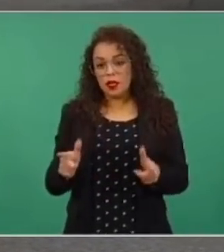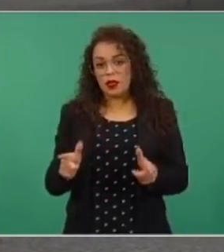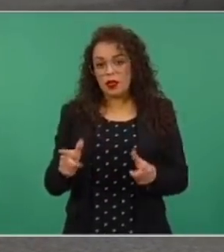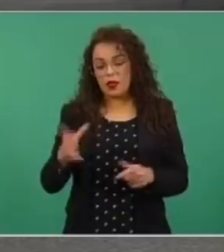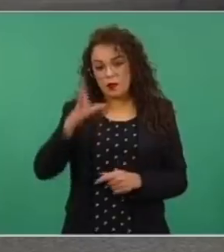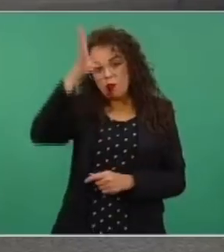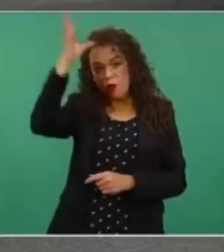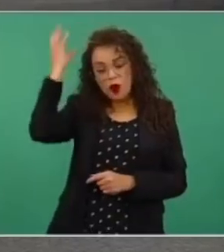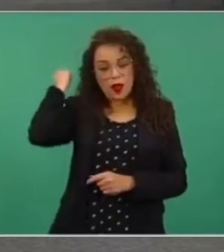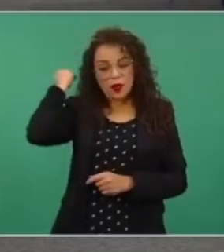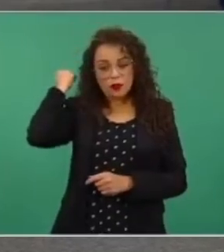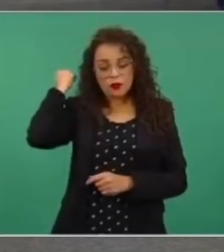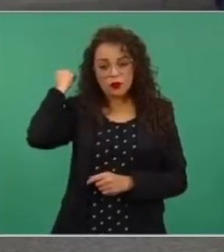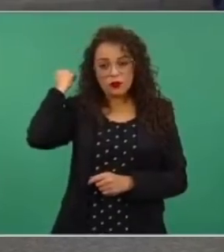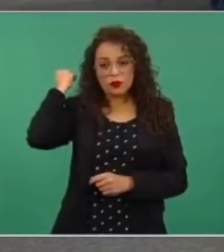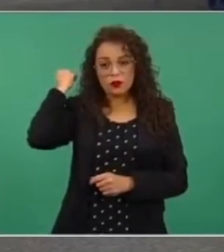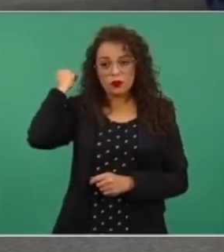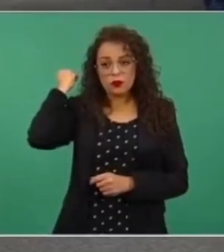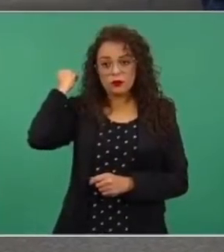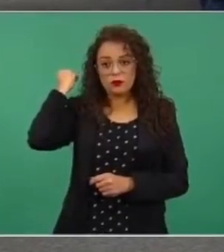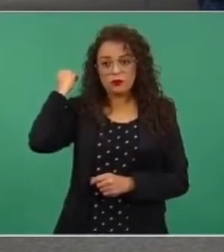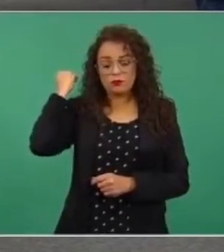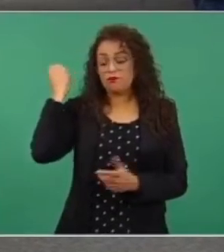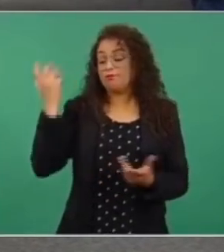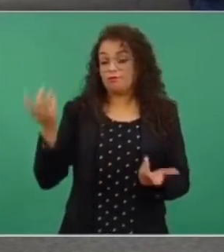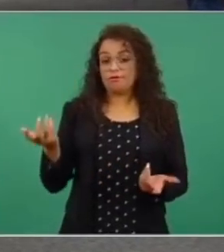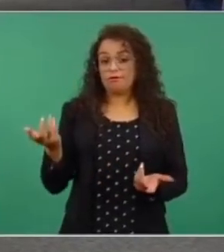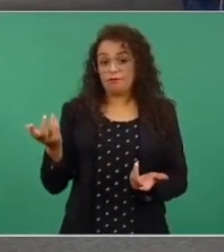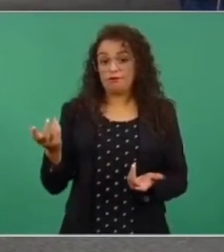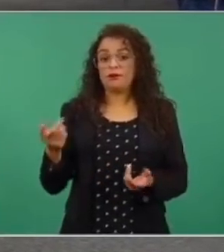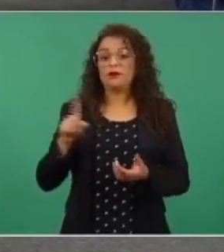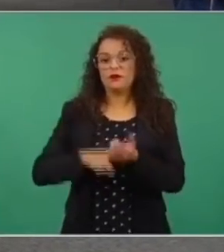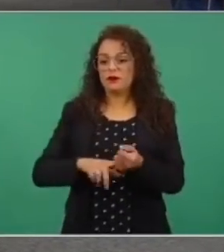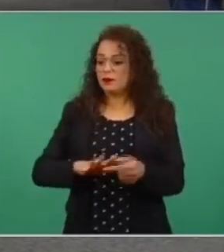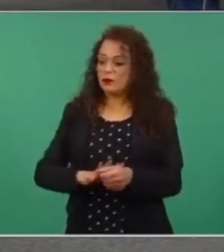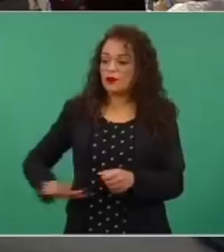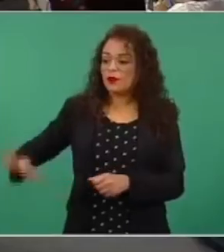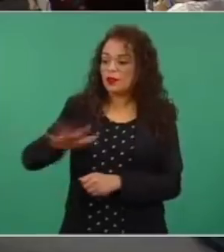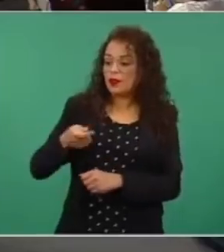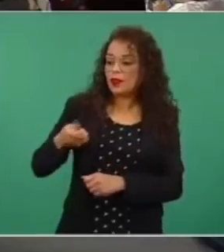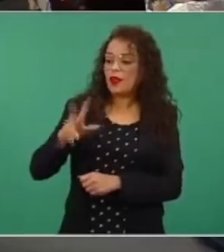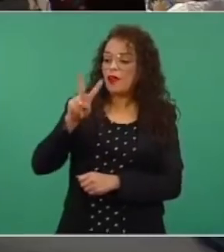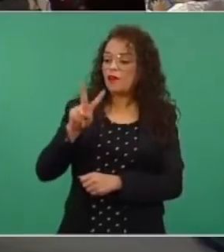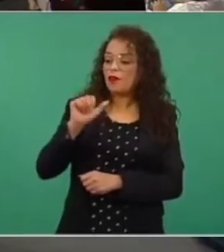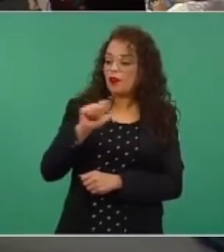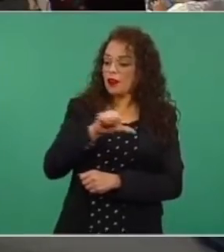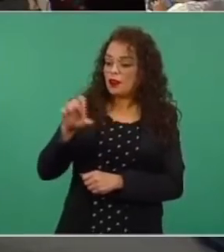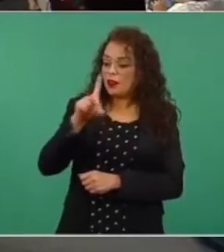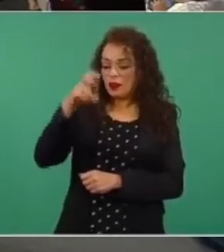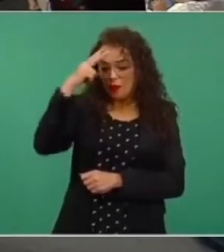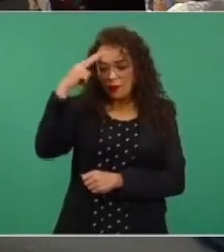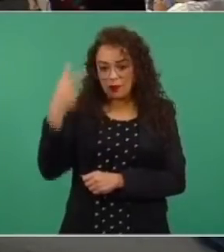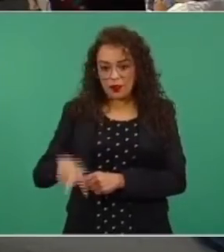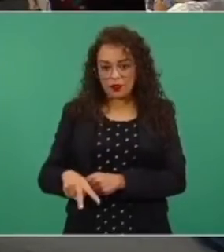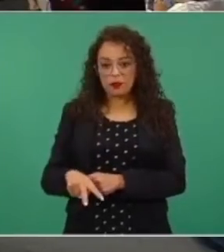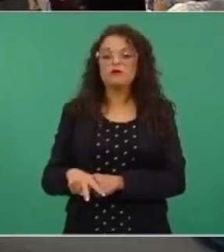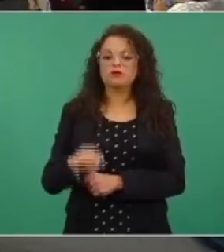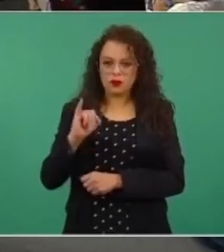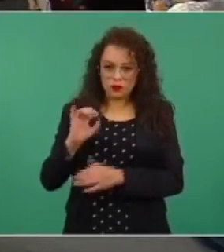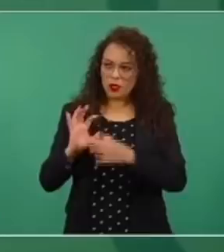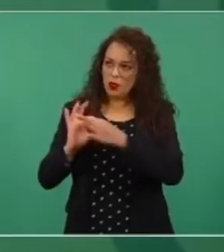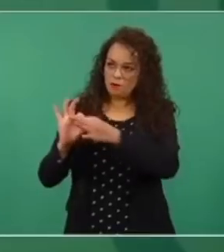sea, es el Valle de México, ¿sí? Entonces sí estamos trabajando de manera